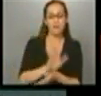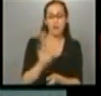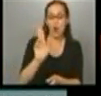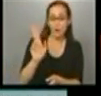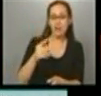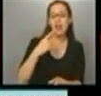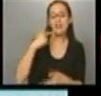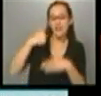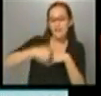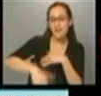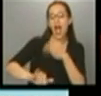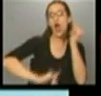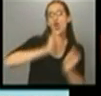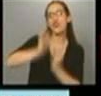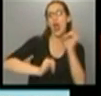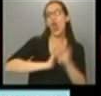momento.